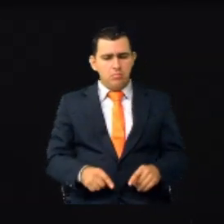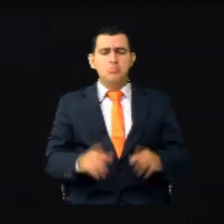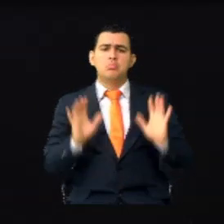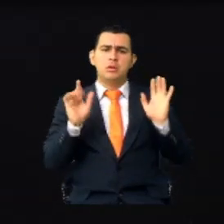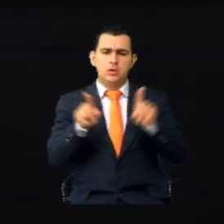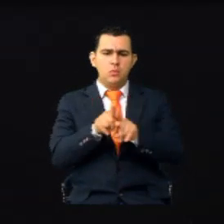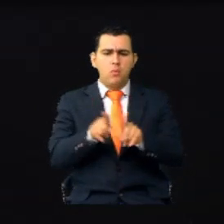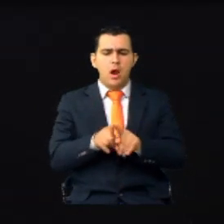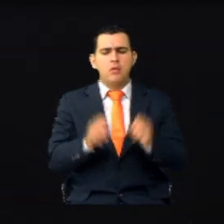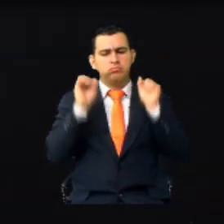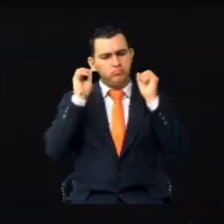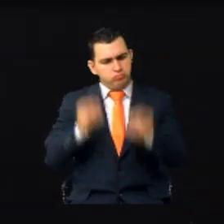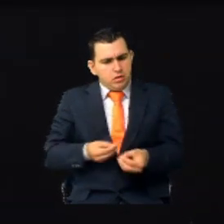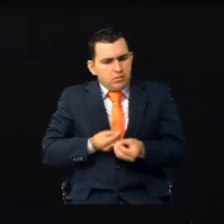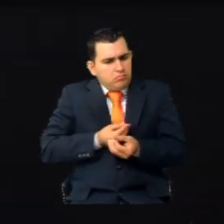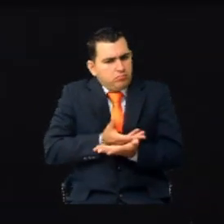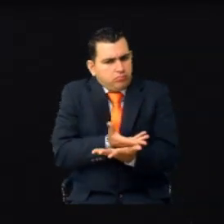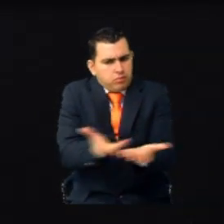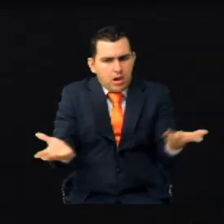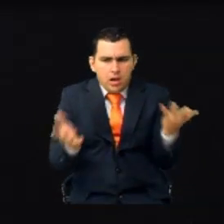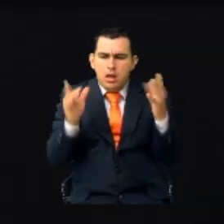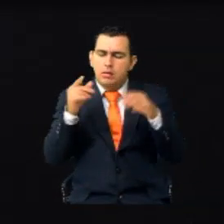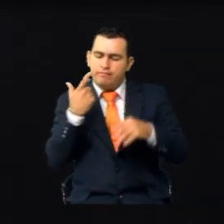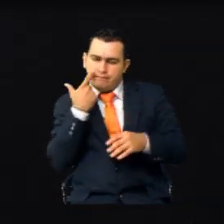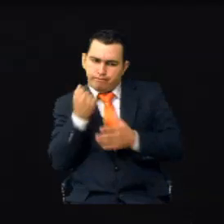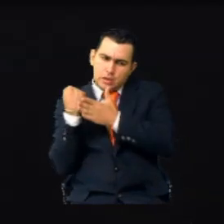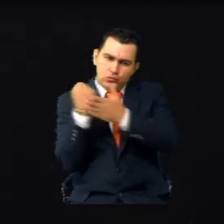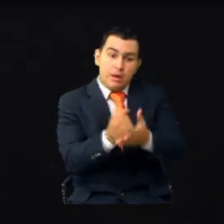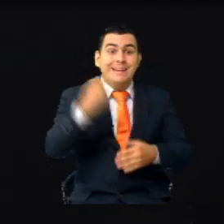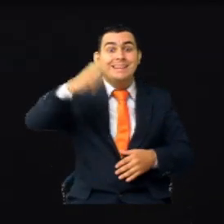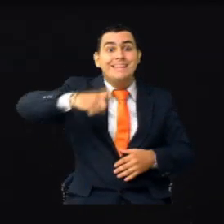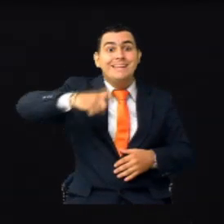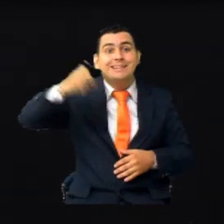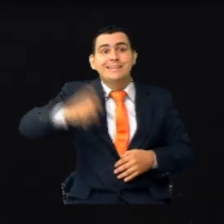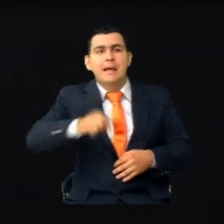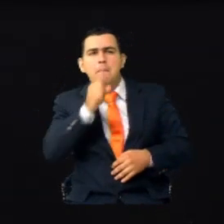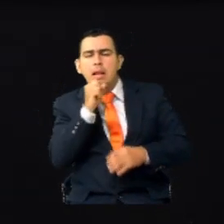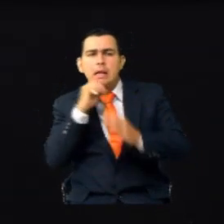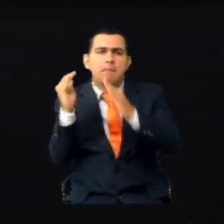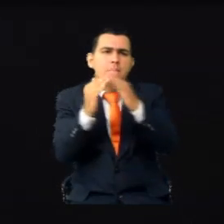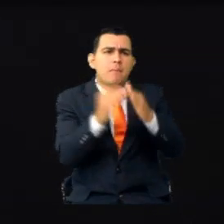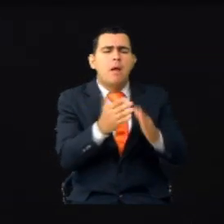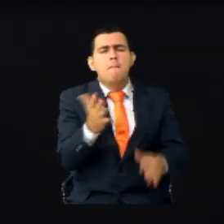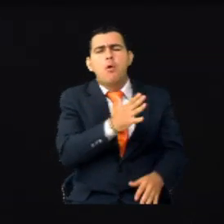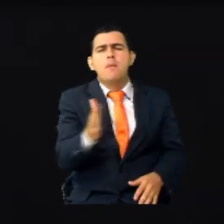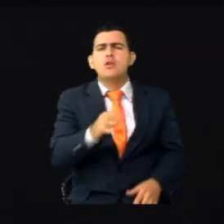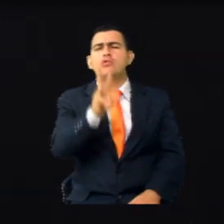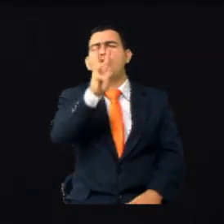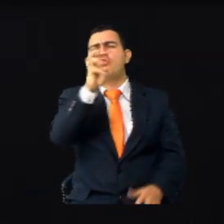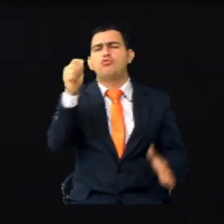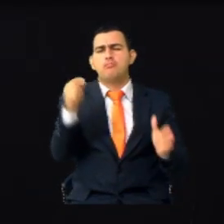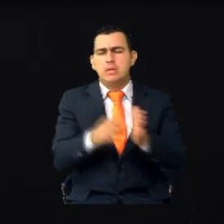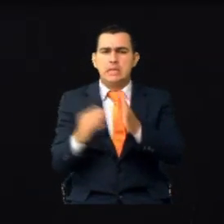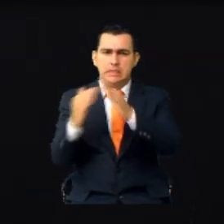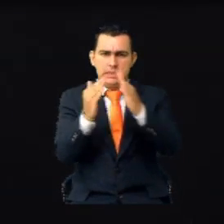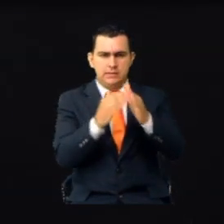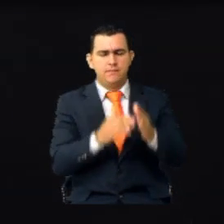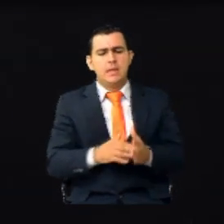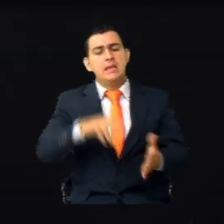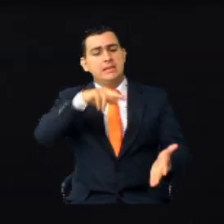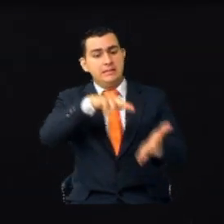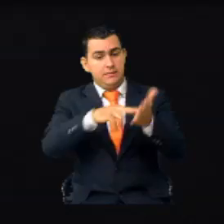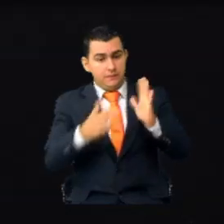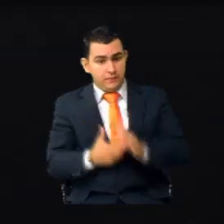a poder mitigar de alguna manera la demanda que hoy está alrededor de las 8.000 viviendas en Barranca Bermeja. Eso significa, en términos